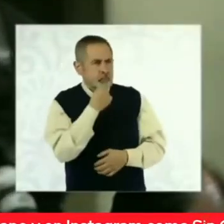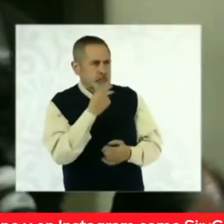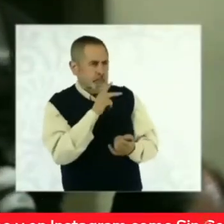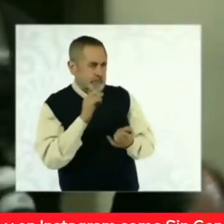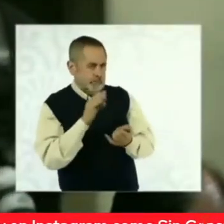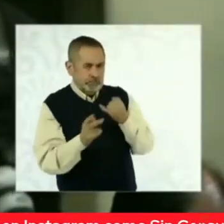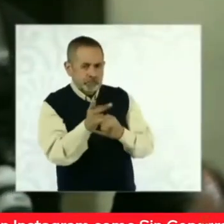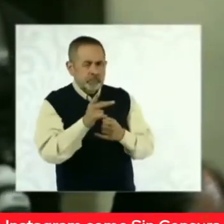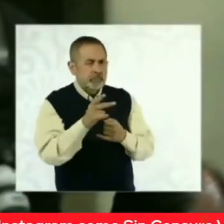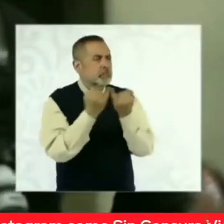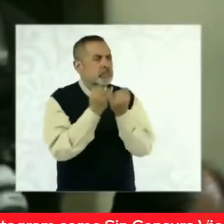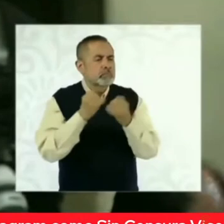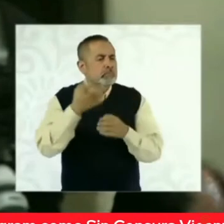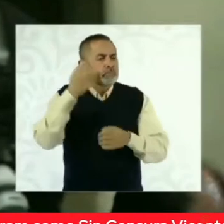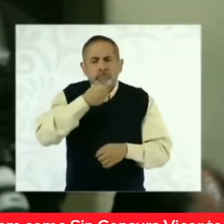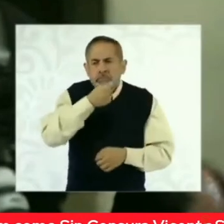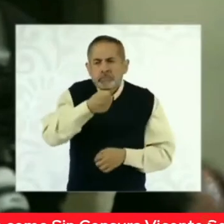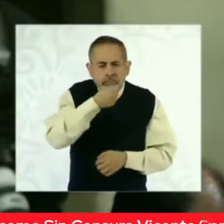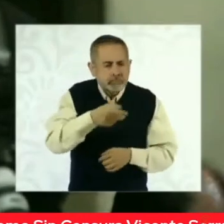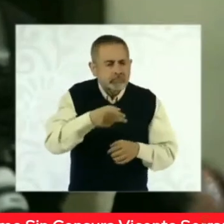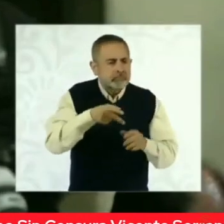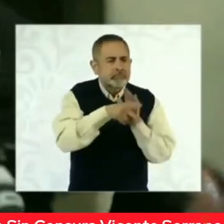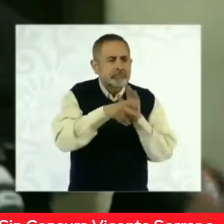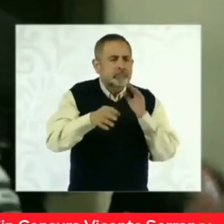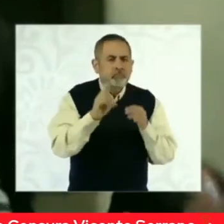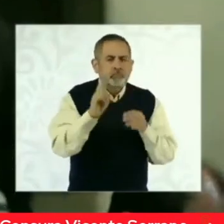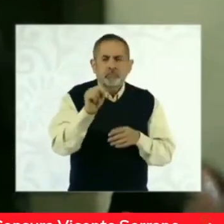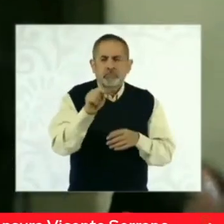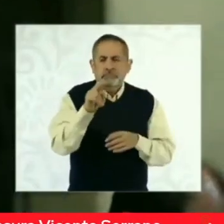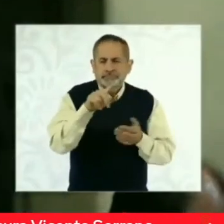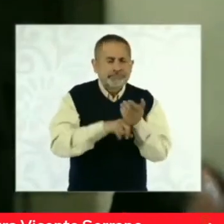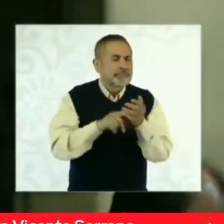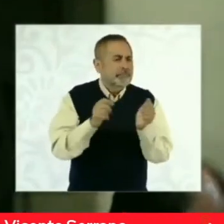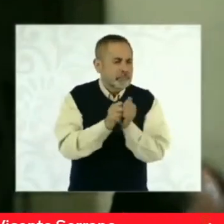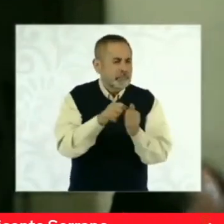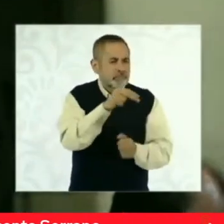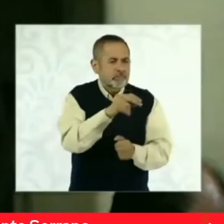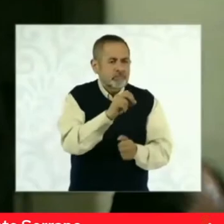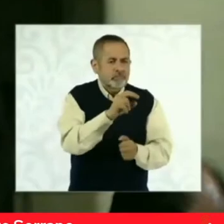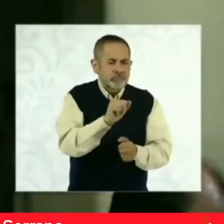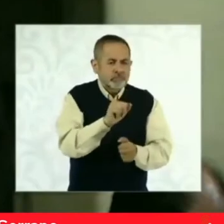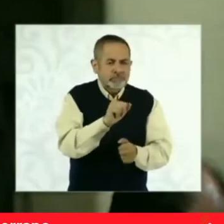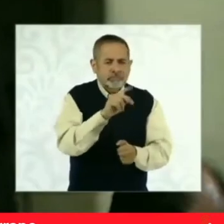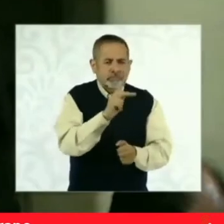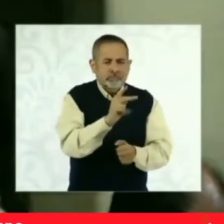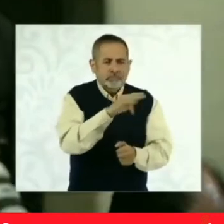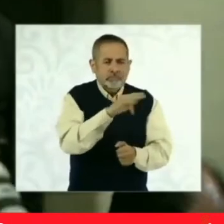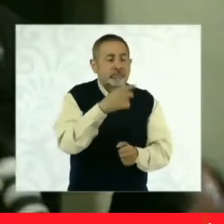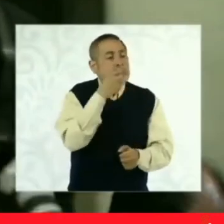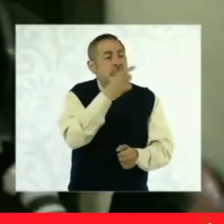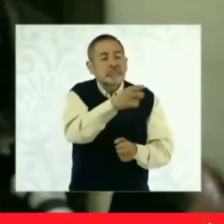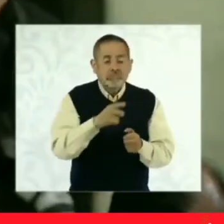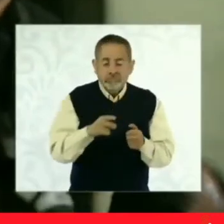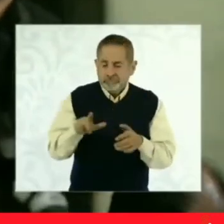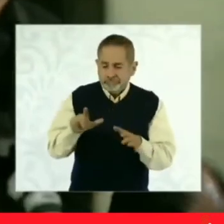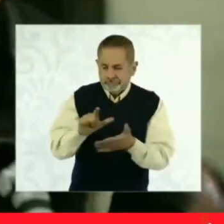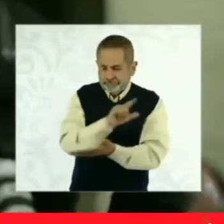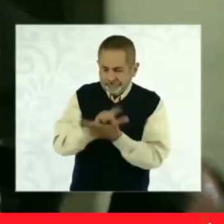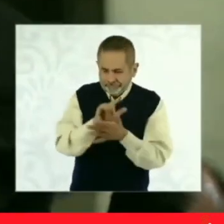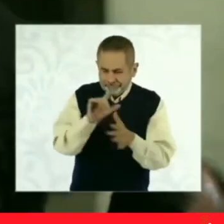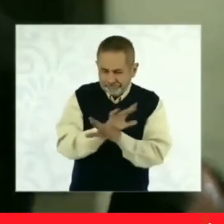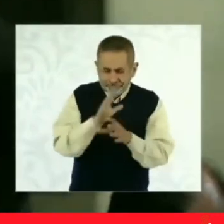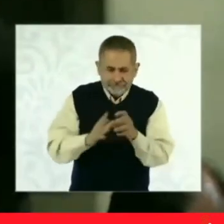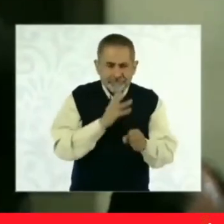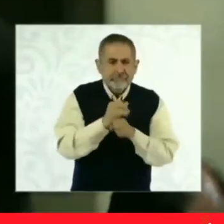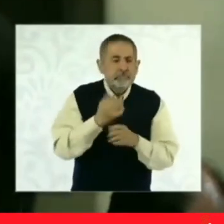concluir, igual en una entrevista con el Universal, Norma Piña señala que la reforma al Poder Judicial y vaya,